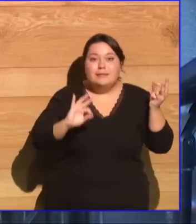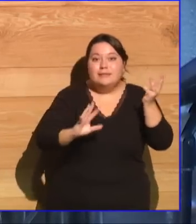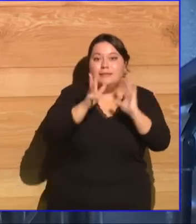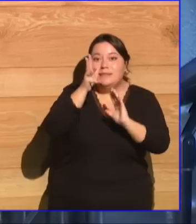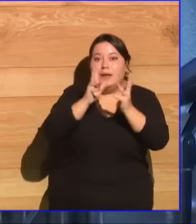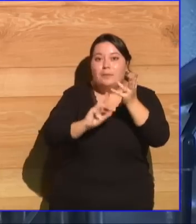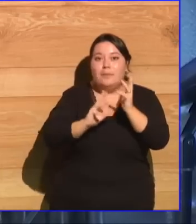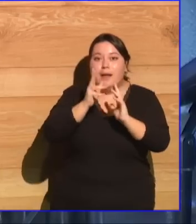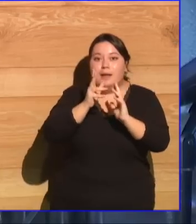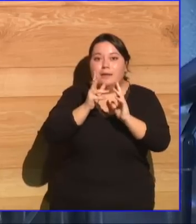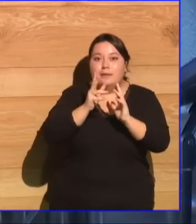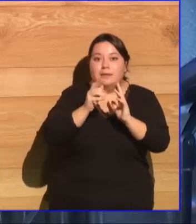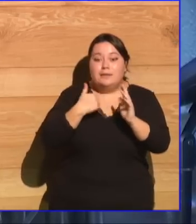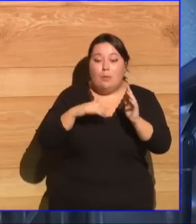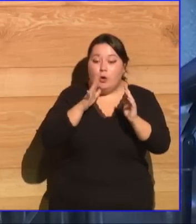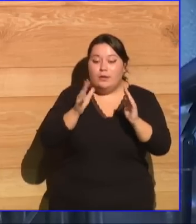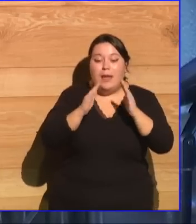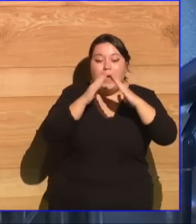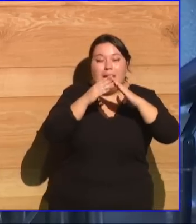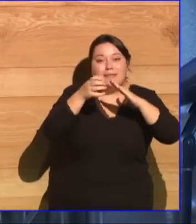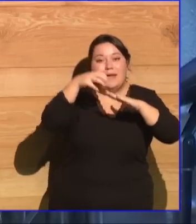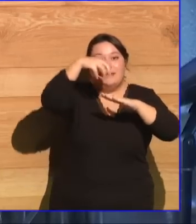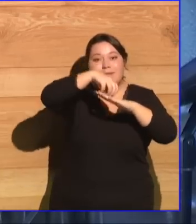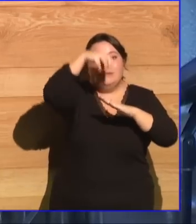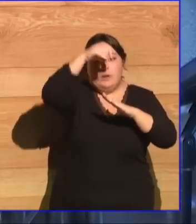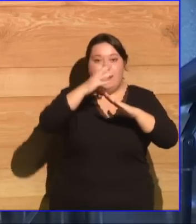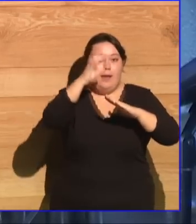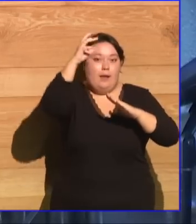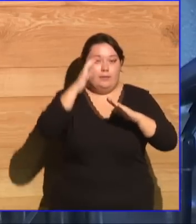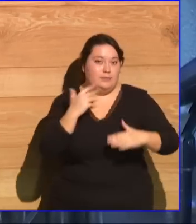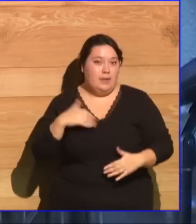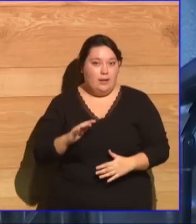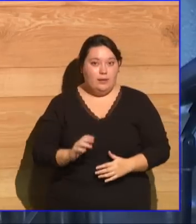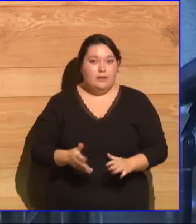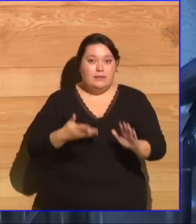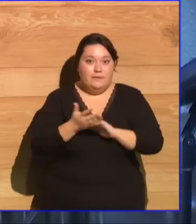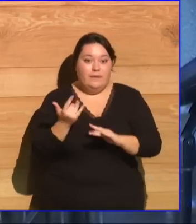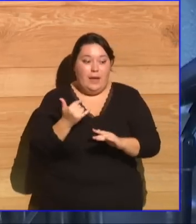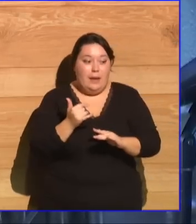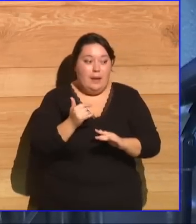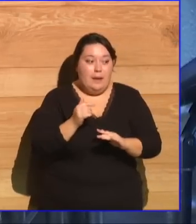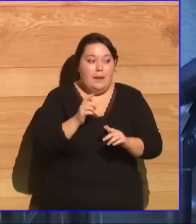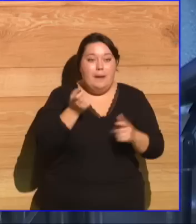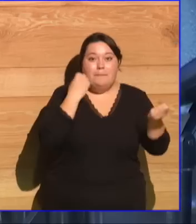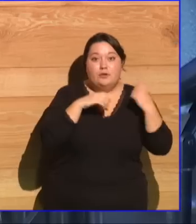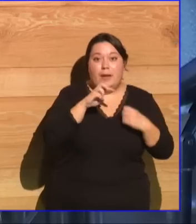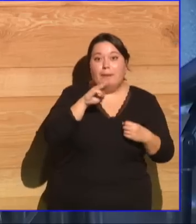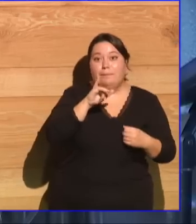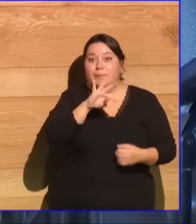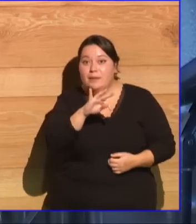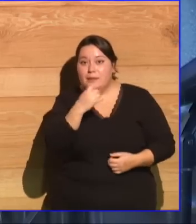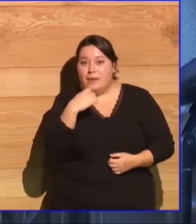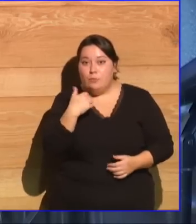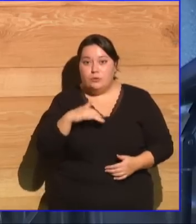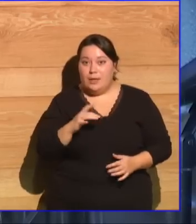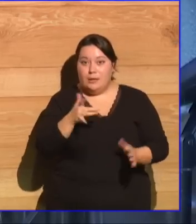de la chimenea porque estamos yendo a la casa. Y eso ya nos está anticipando lo que le va a suceder al personaje de Pete. Y después del encadenado de las